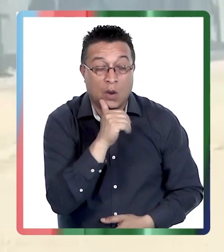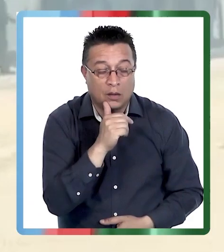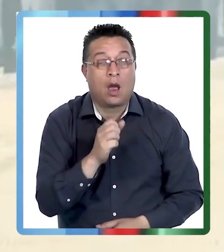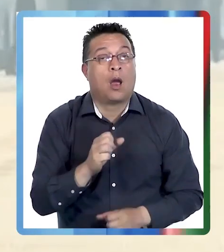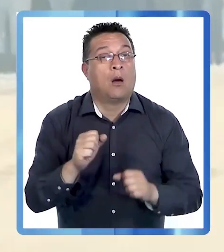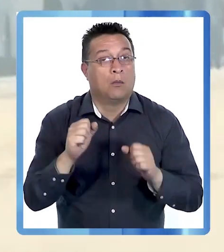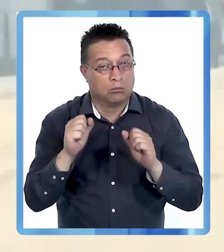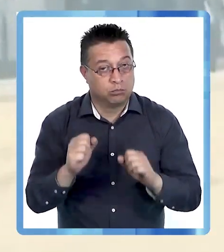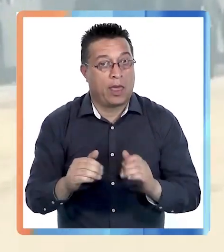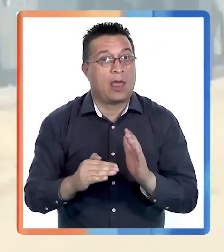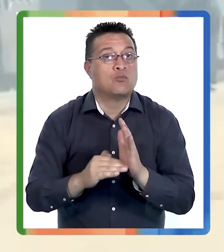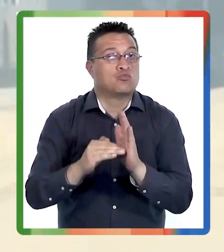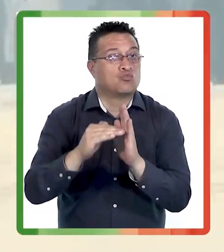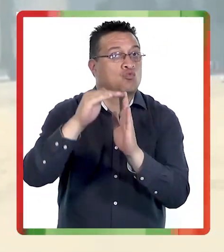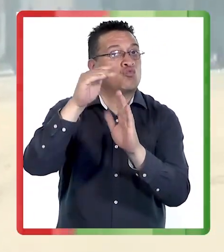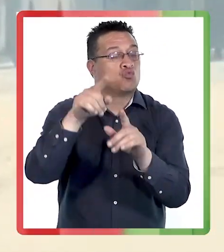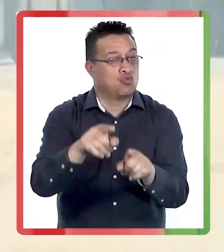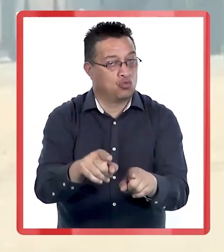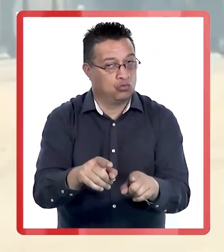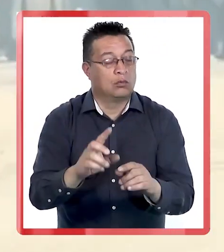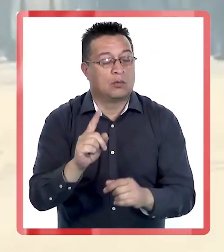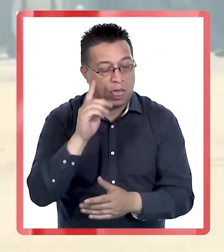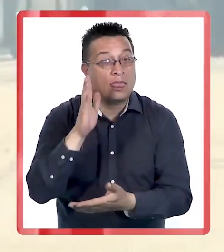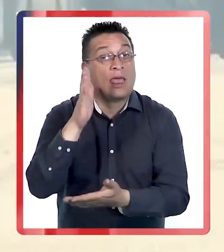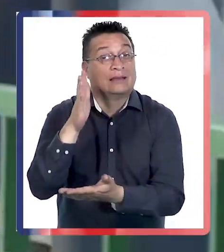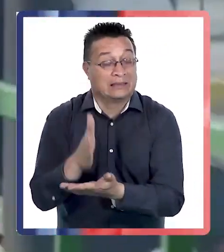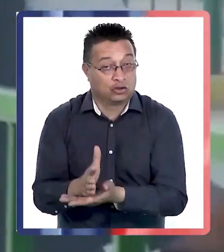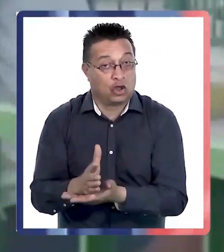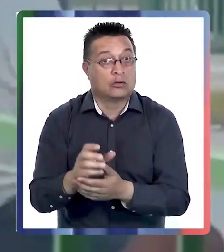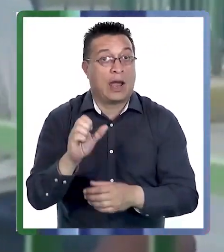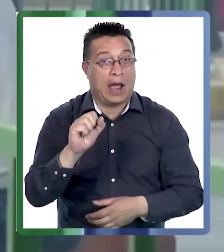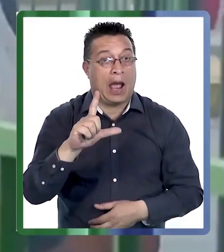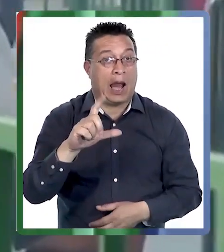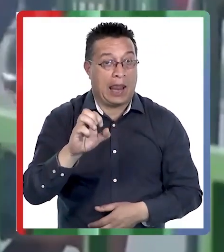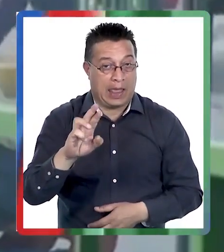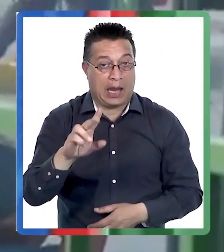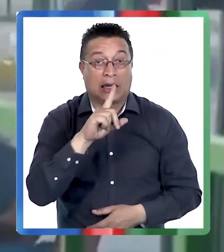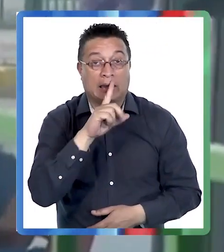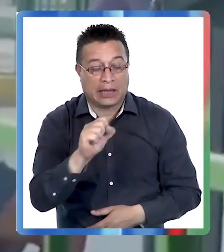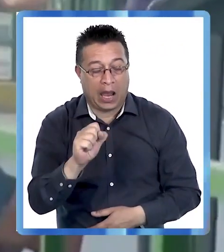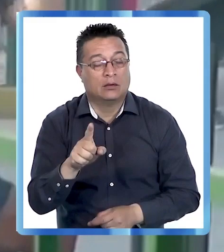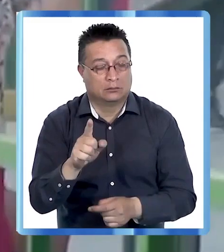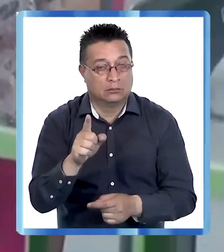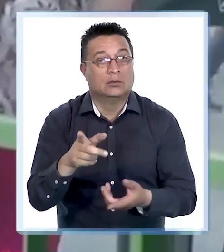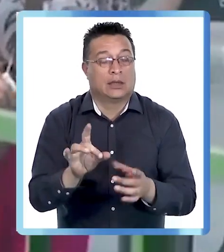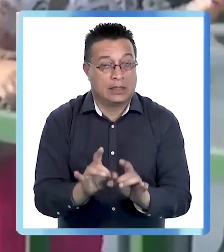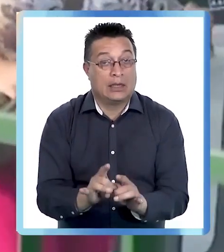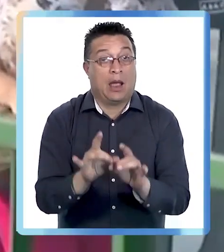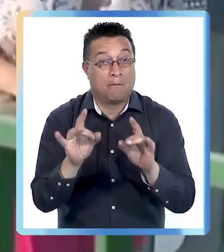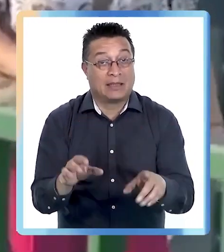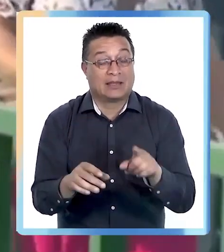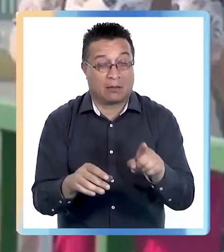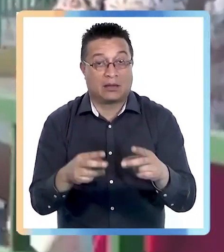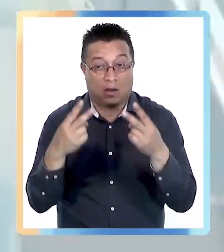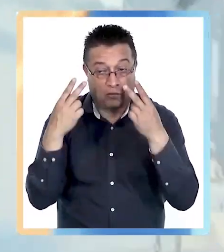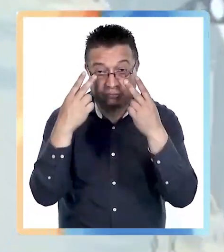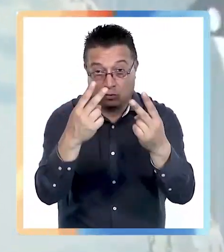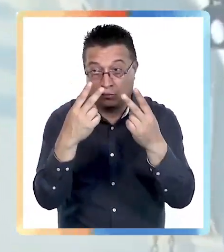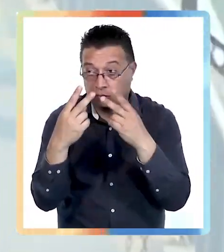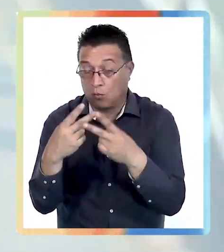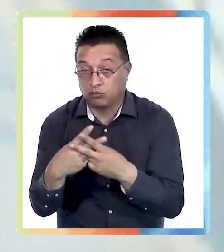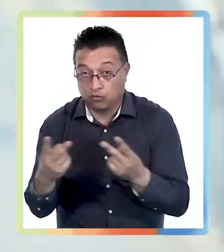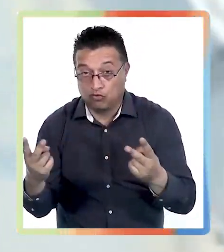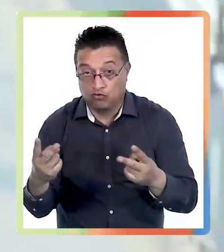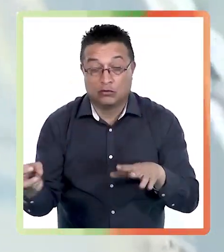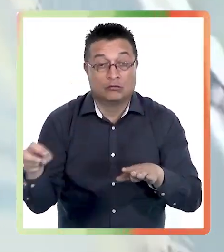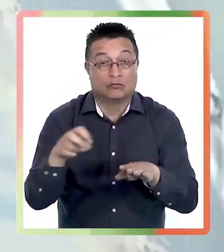forestales, puede ser alta y yo creo que una decisión de una alerta propiamente tal específicamente en el transporte